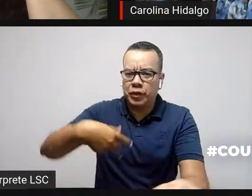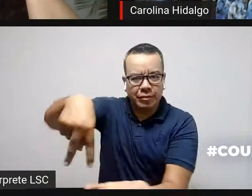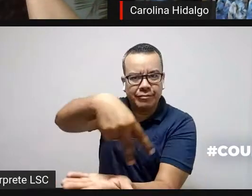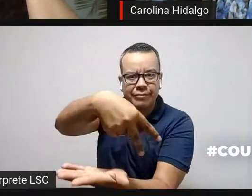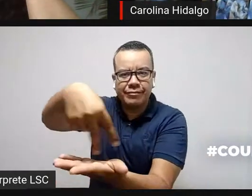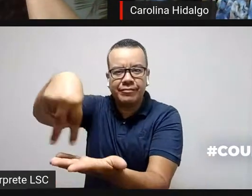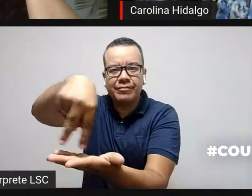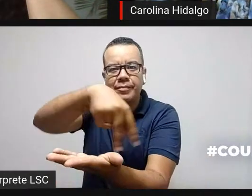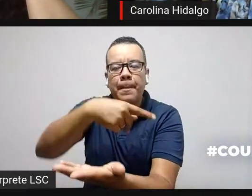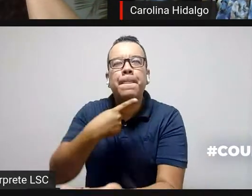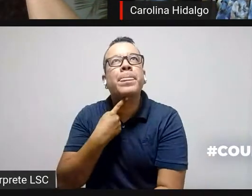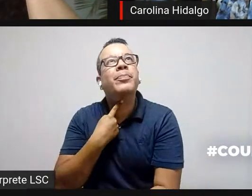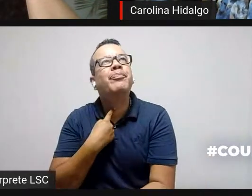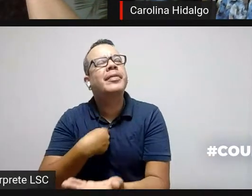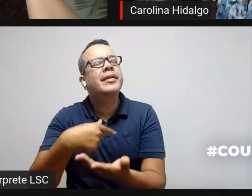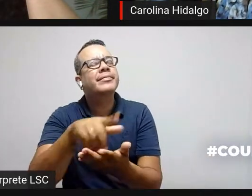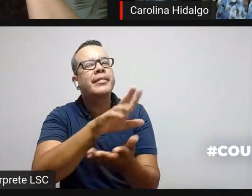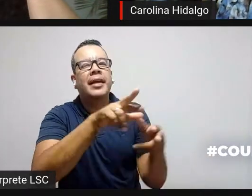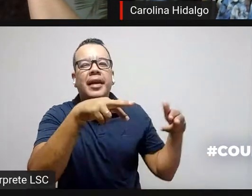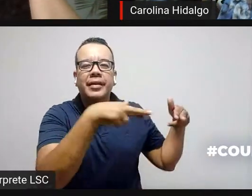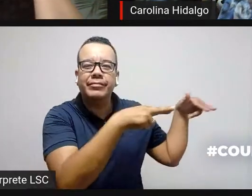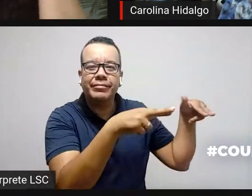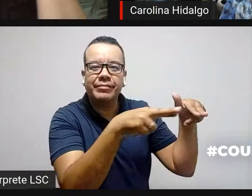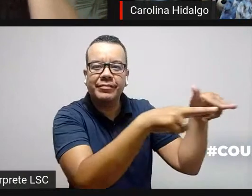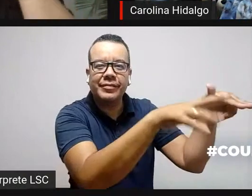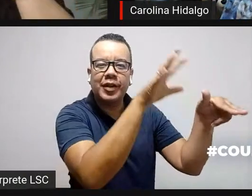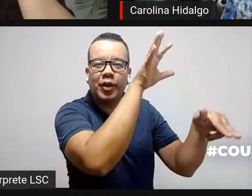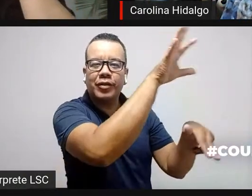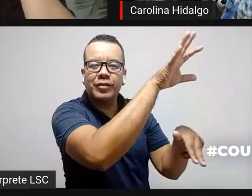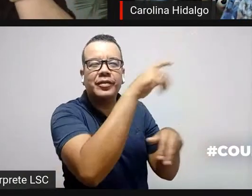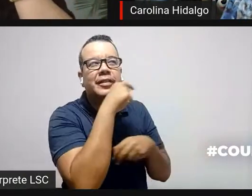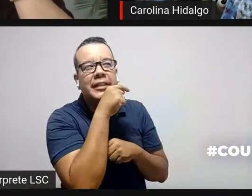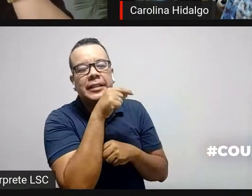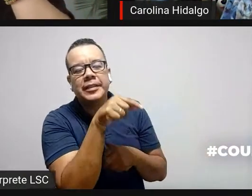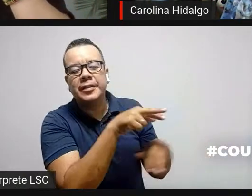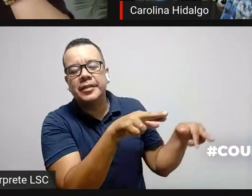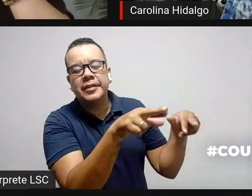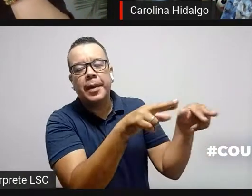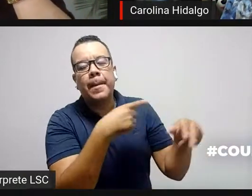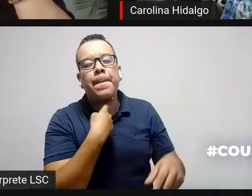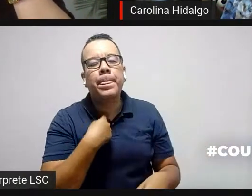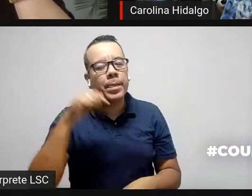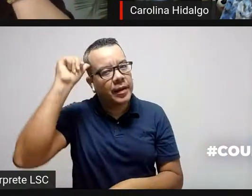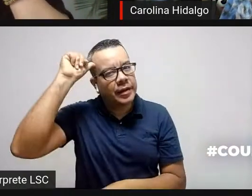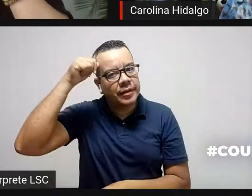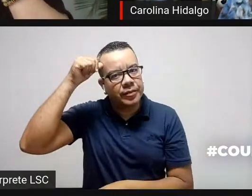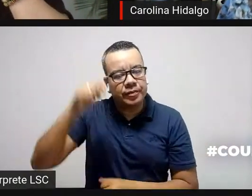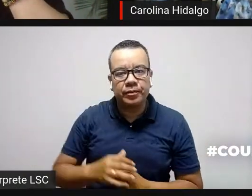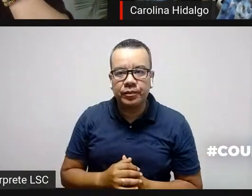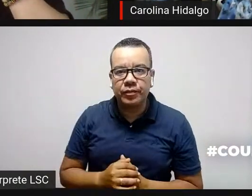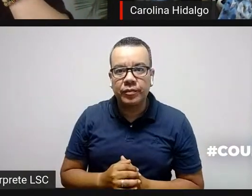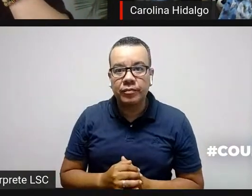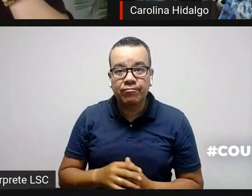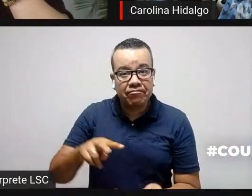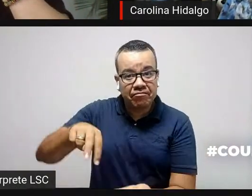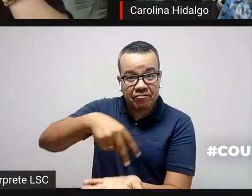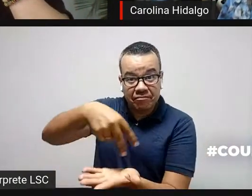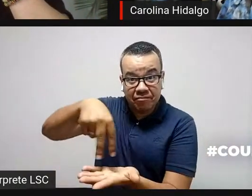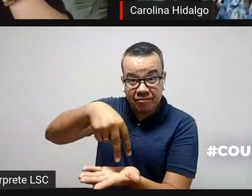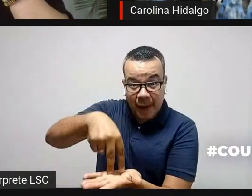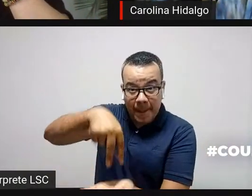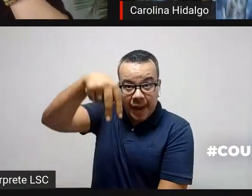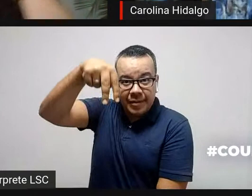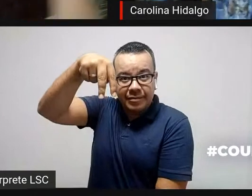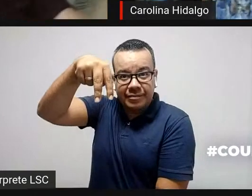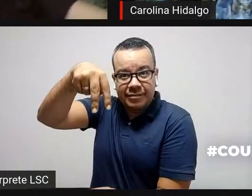el sabor del Ganges, que trae la memoria de sus vivos y sus muertos. Da un salto, la